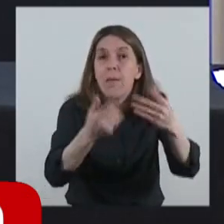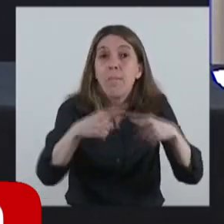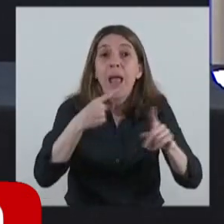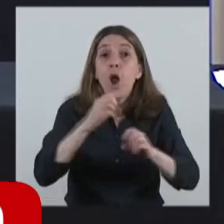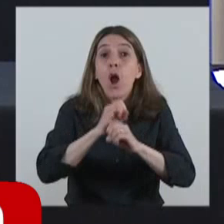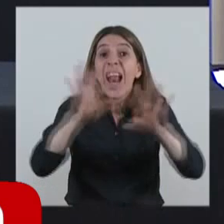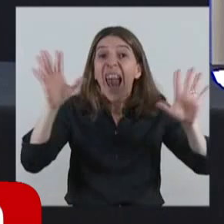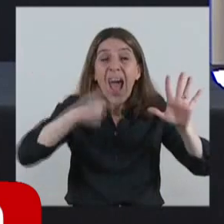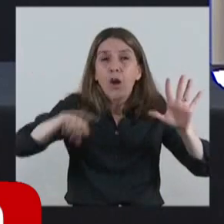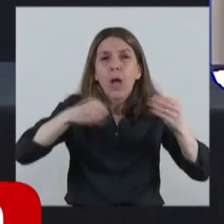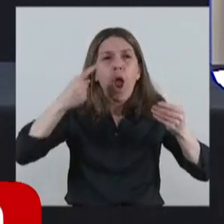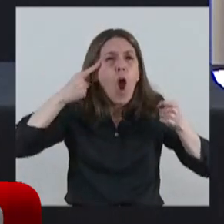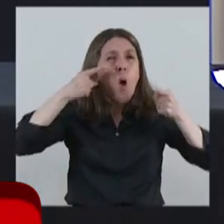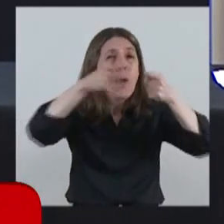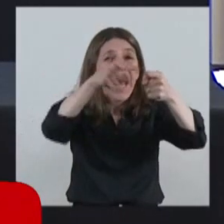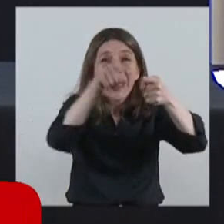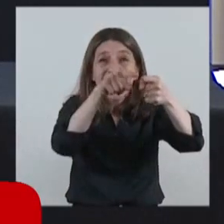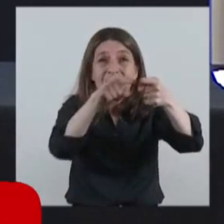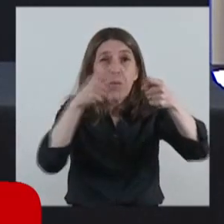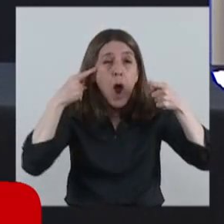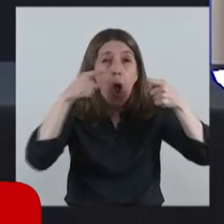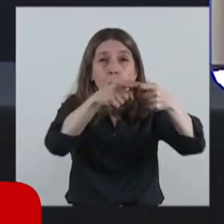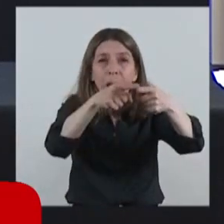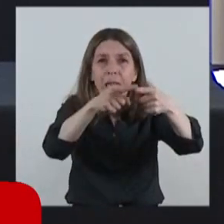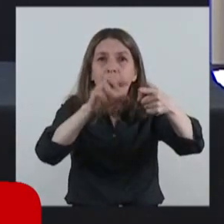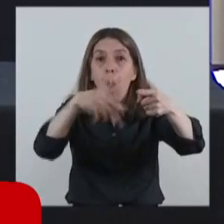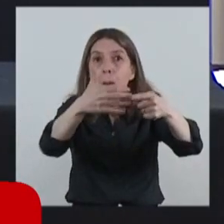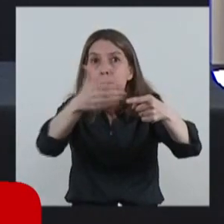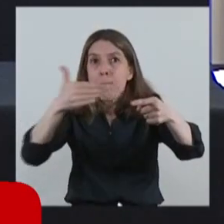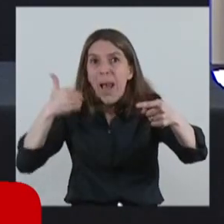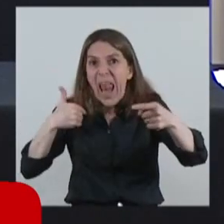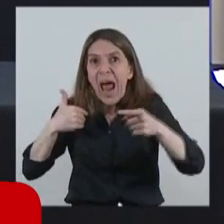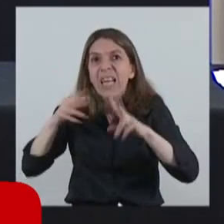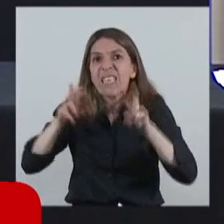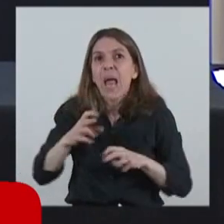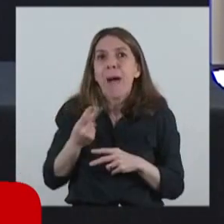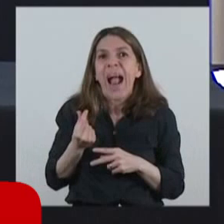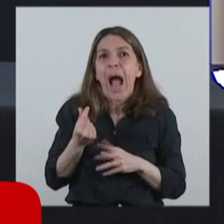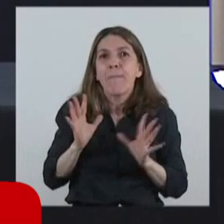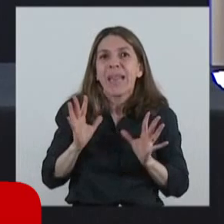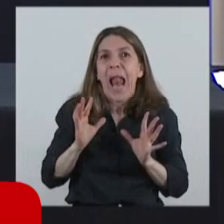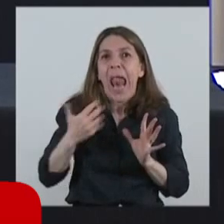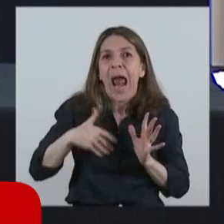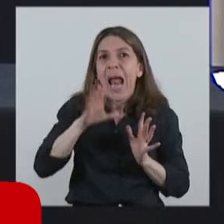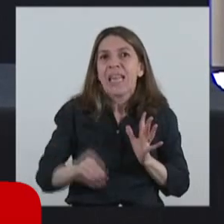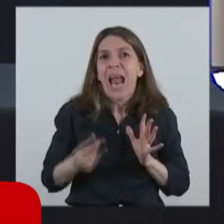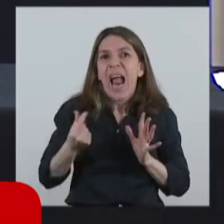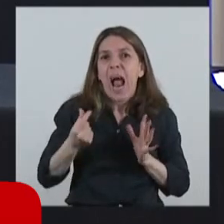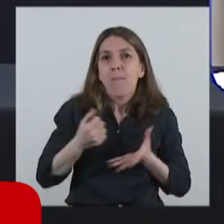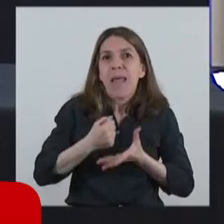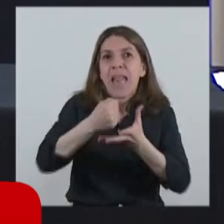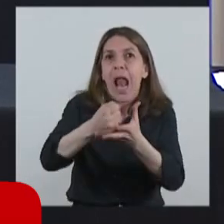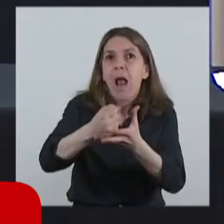que hacia donde buscamos ir es un esquema de regulaciones en la cuenta de capital que favorezcan la inversión